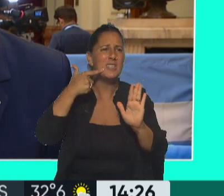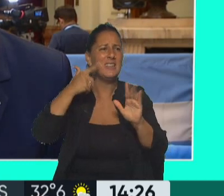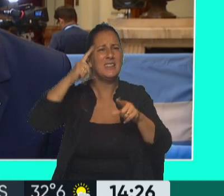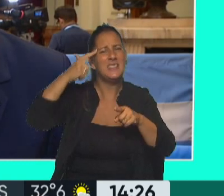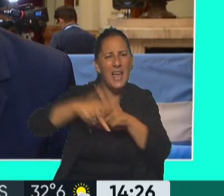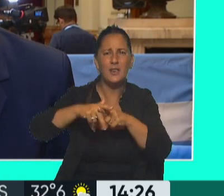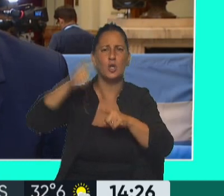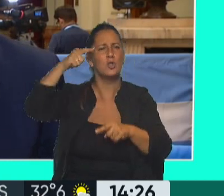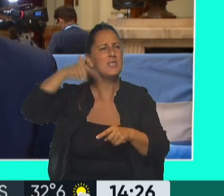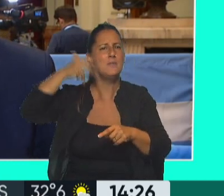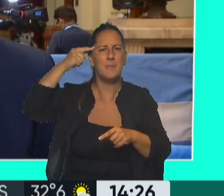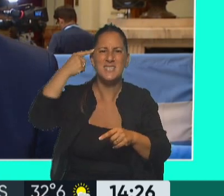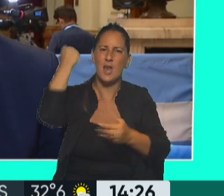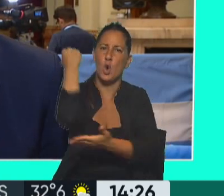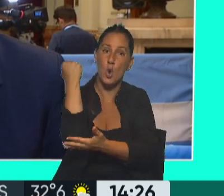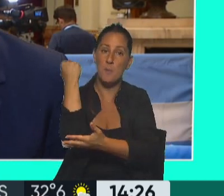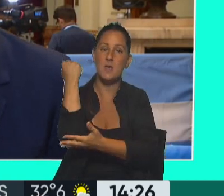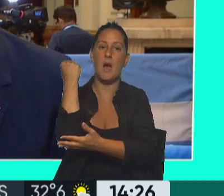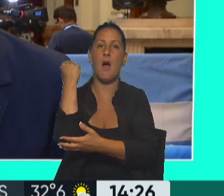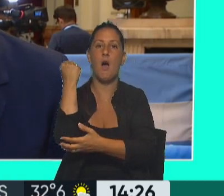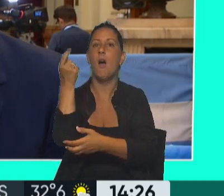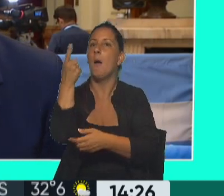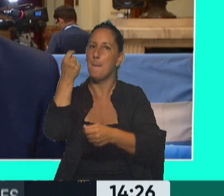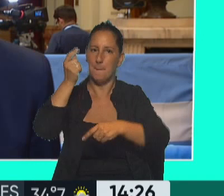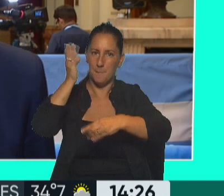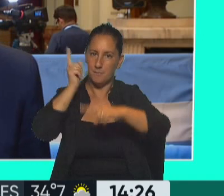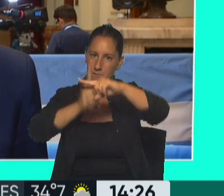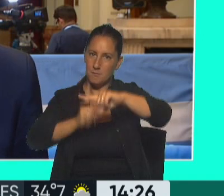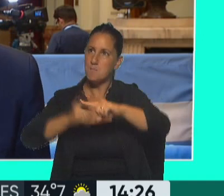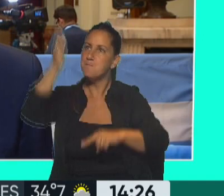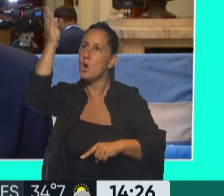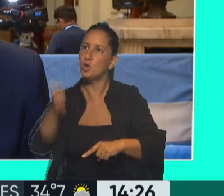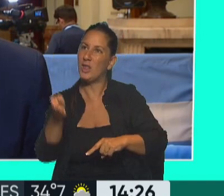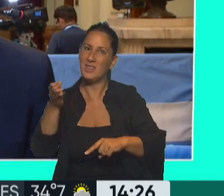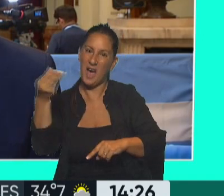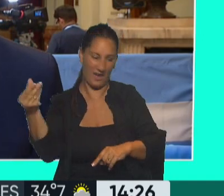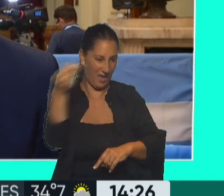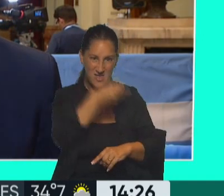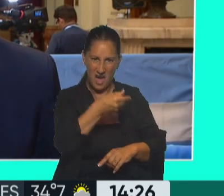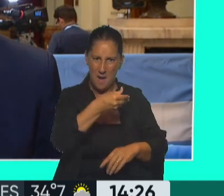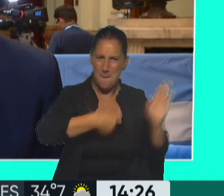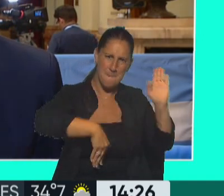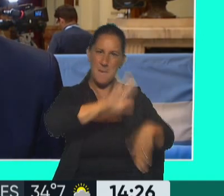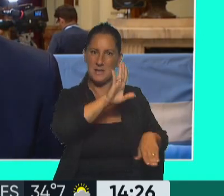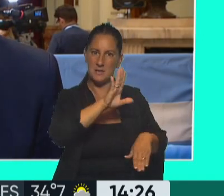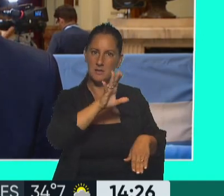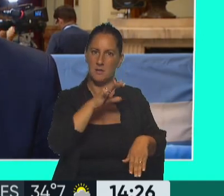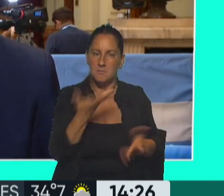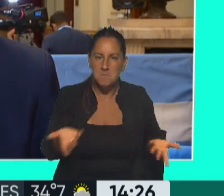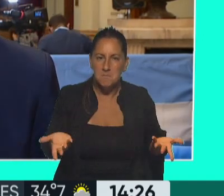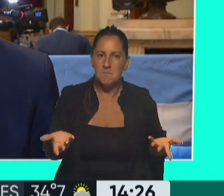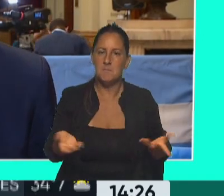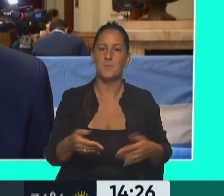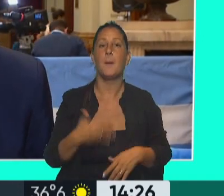económico, establecen un porcentual por encima del que les corresponde de coparticipación a la Ciudad Autónoma de Buenos Aires.